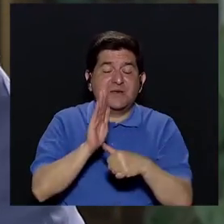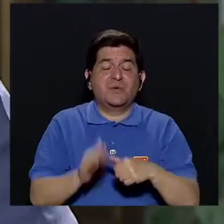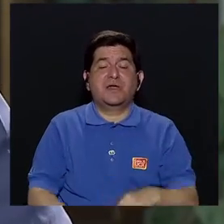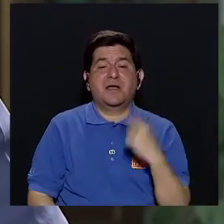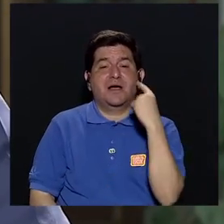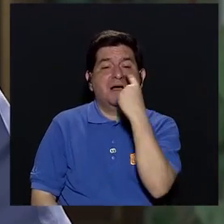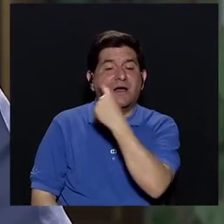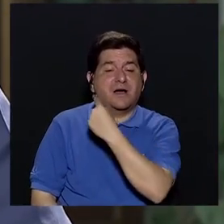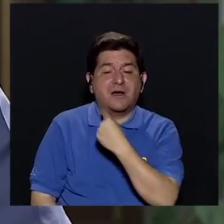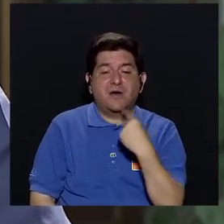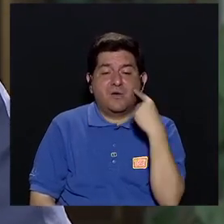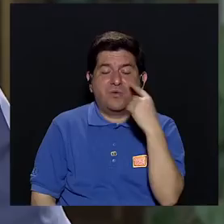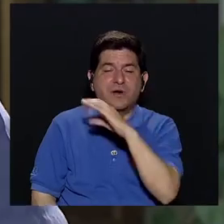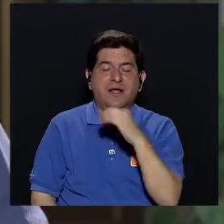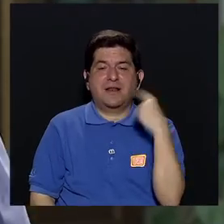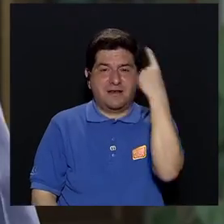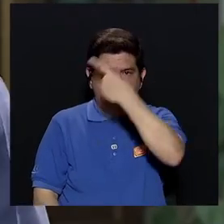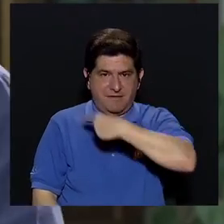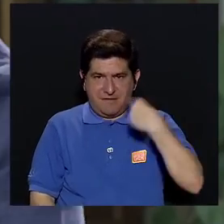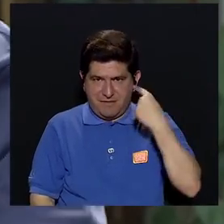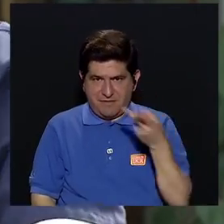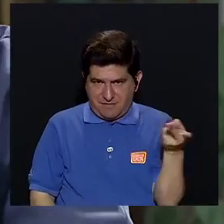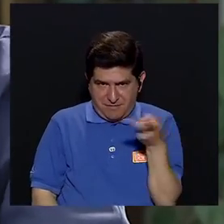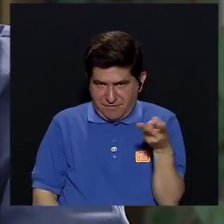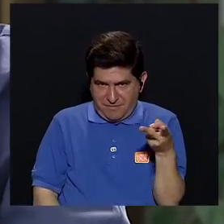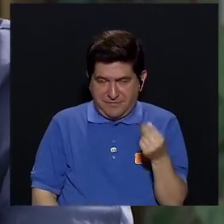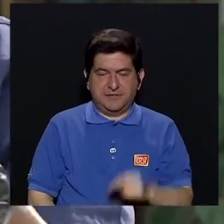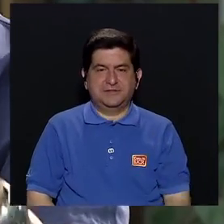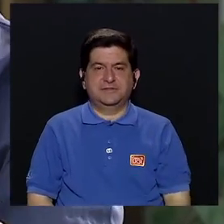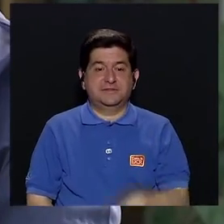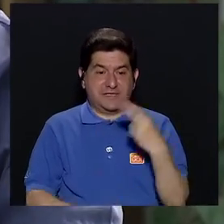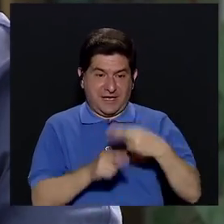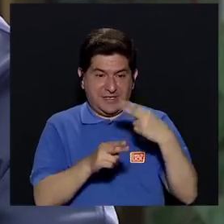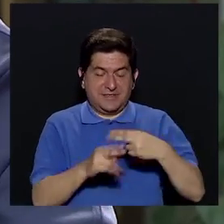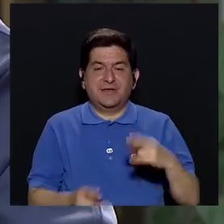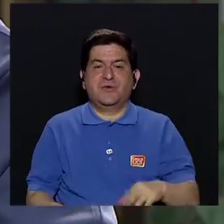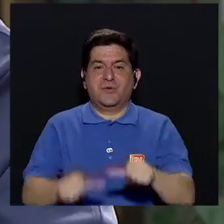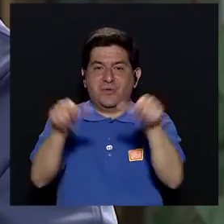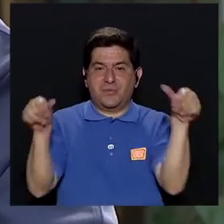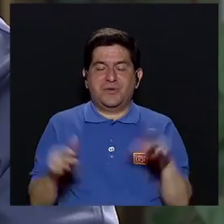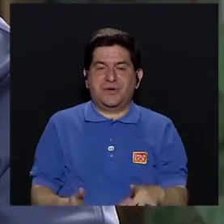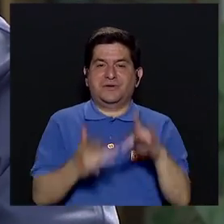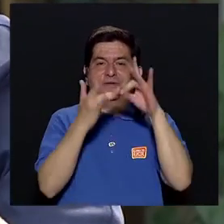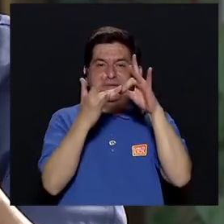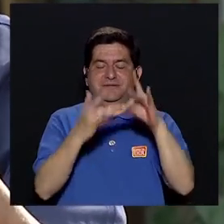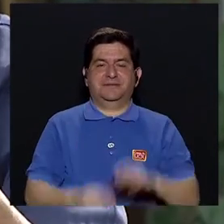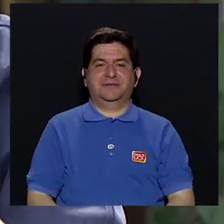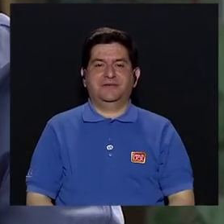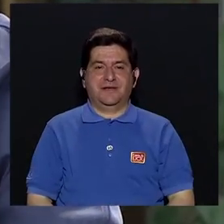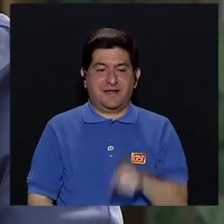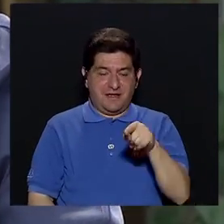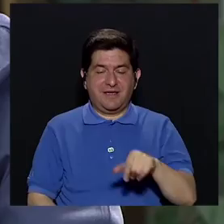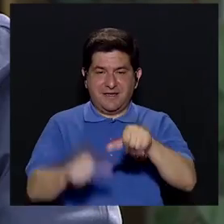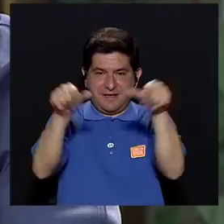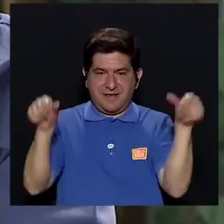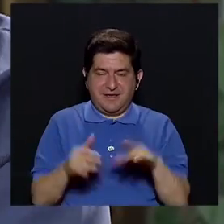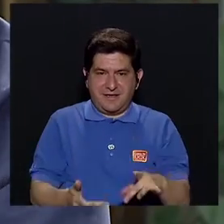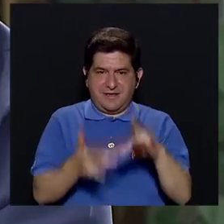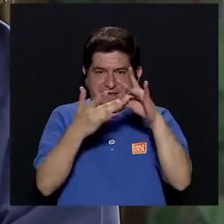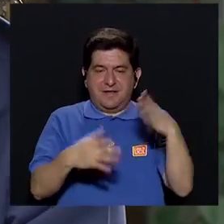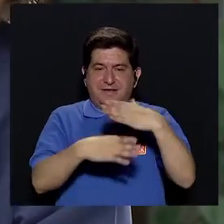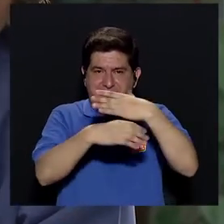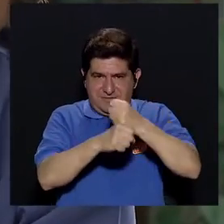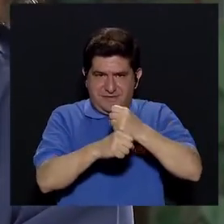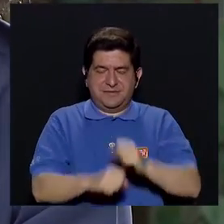cirugía oral y maxilofacial. Ese es el nombre de la especialidad. Entonces, dentro de esa especialidad